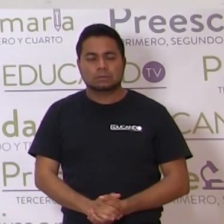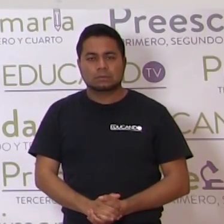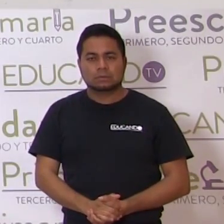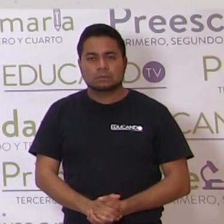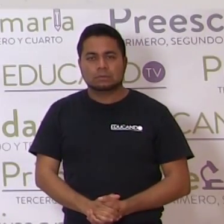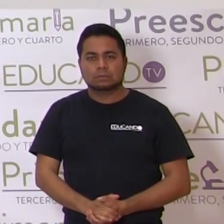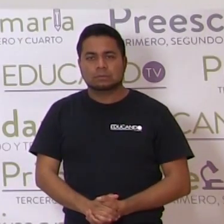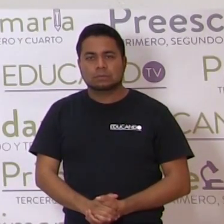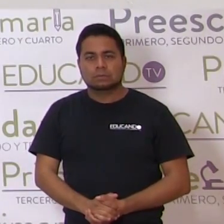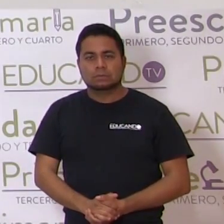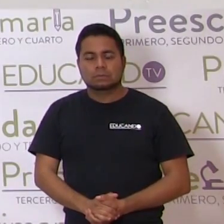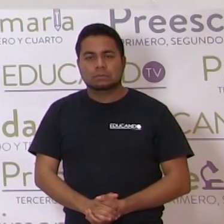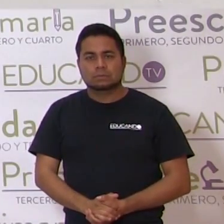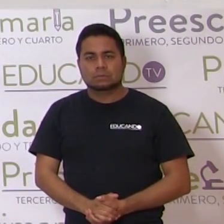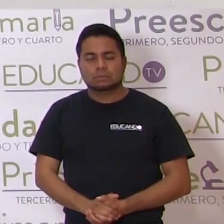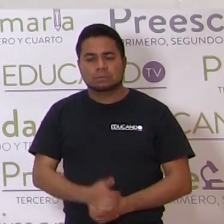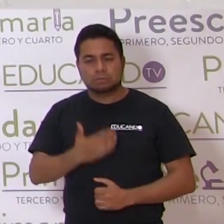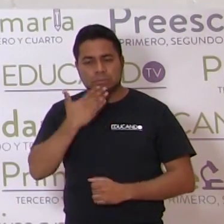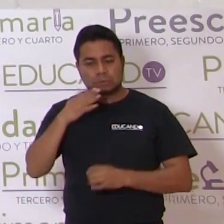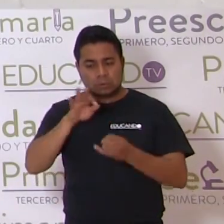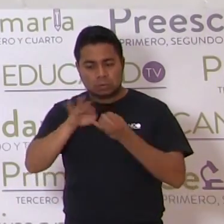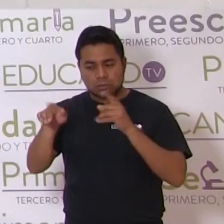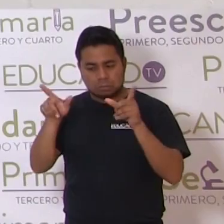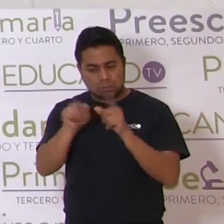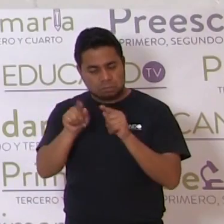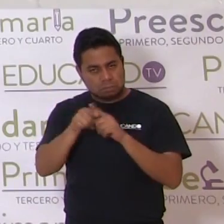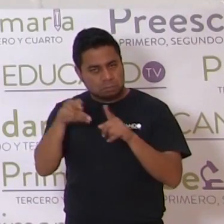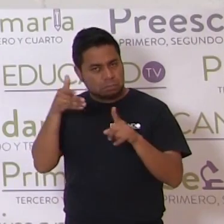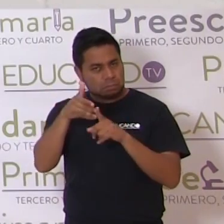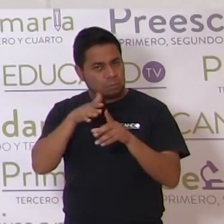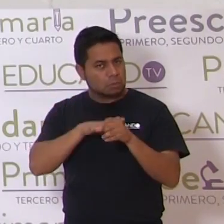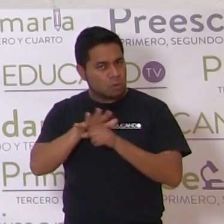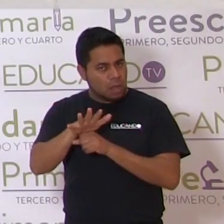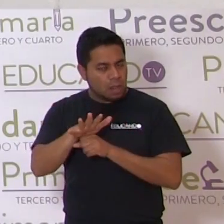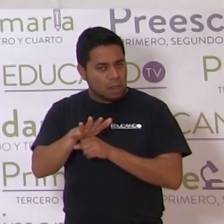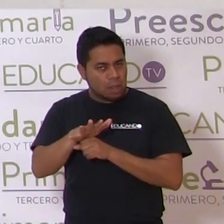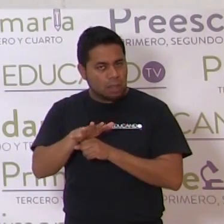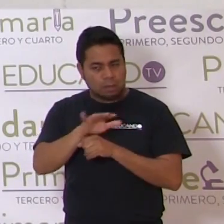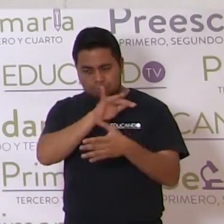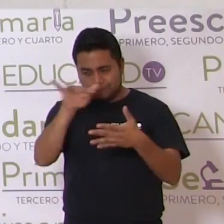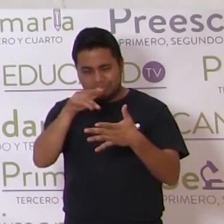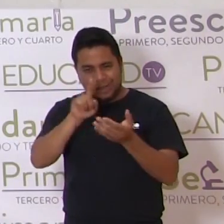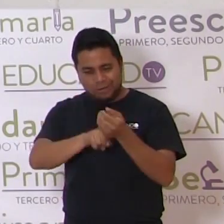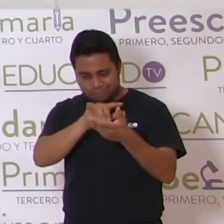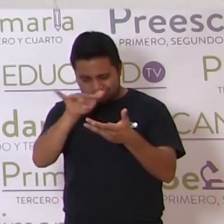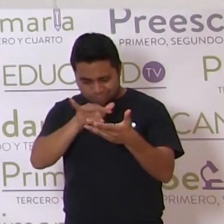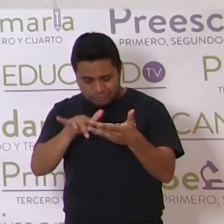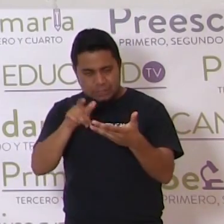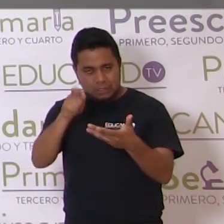Bien, ¿cuáles son las conclusiones? Vamos a leerlas en el texto.